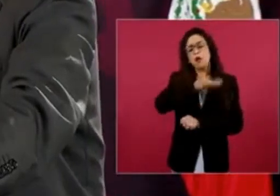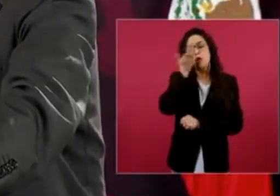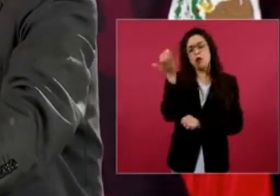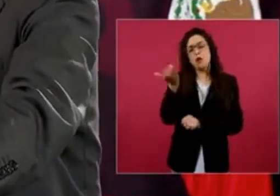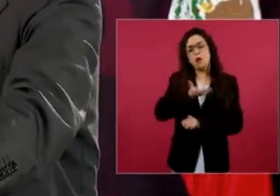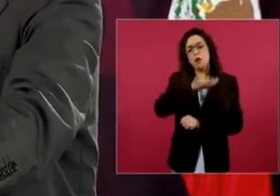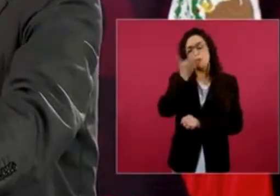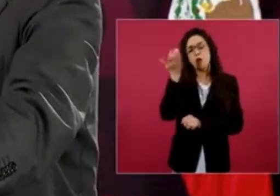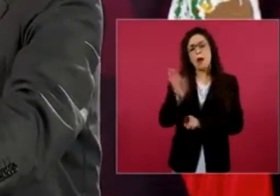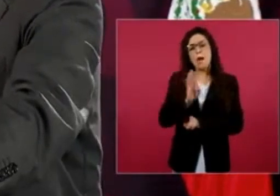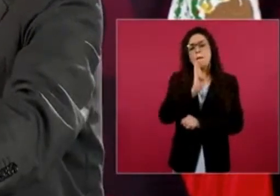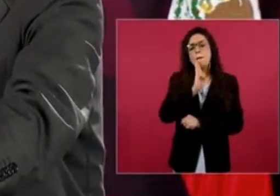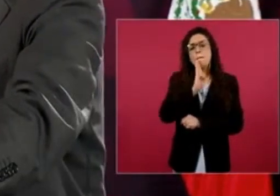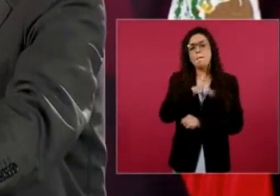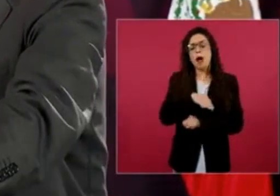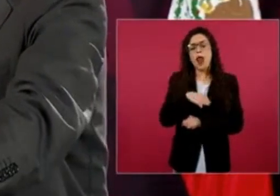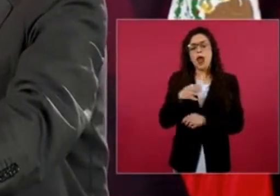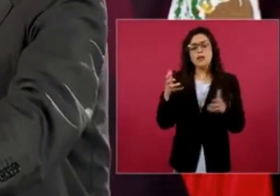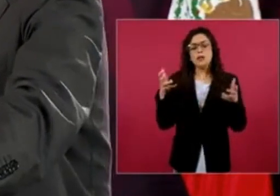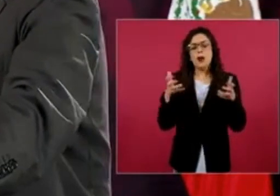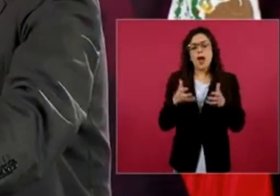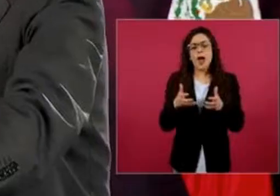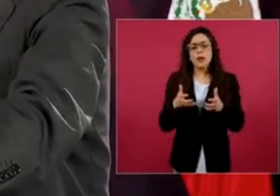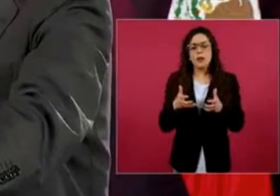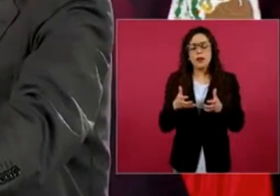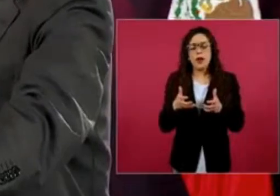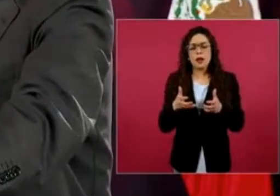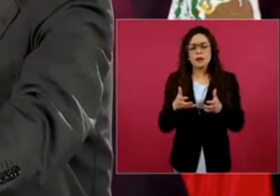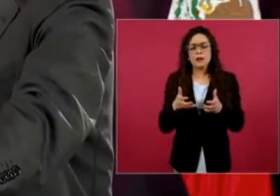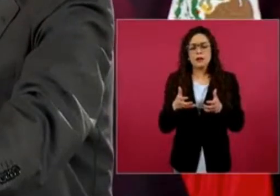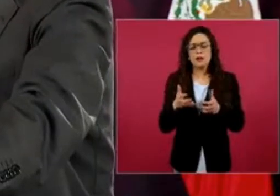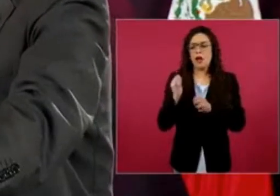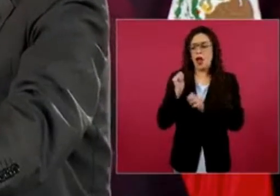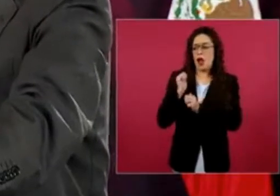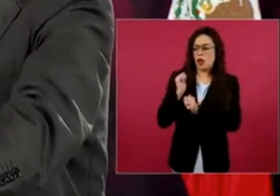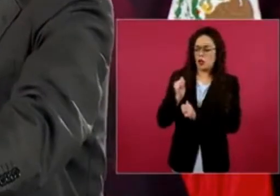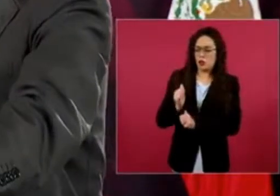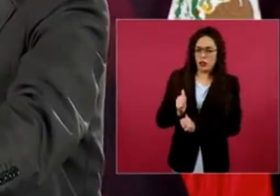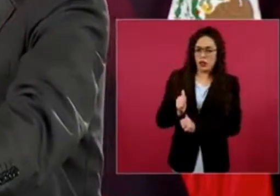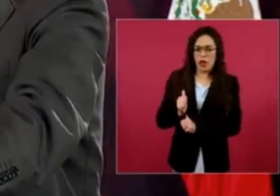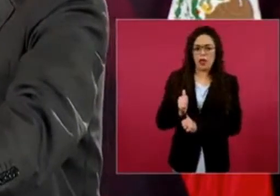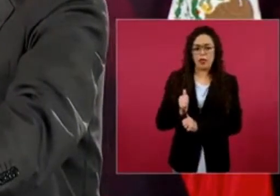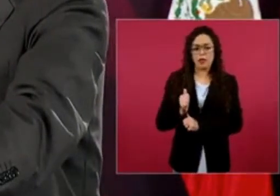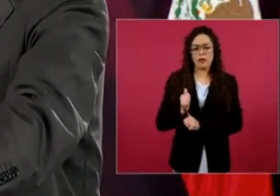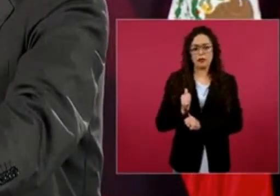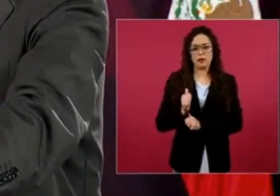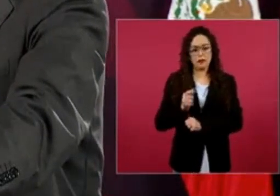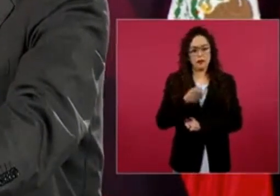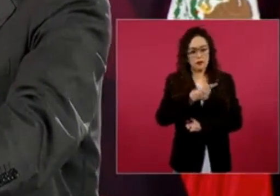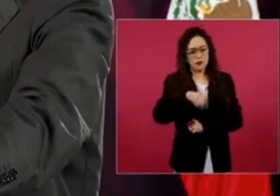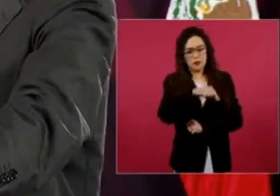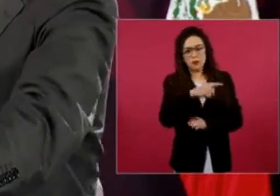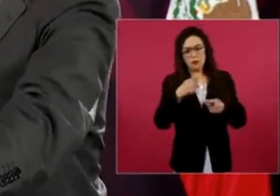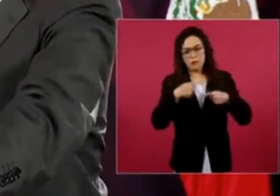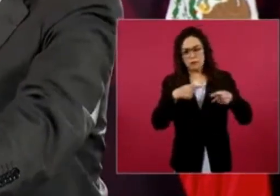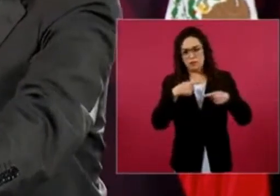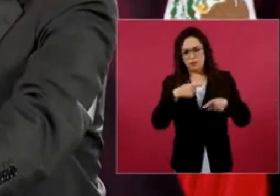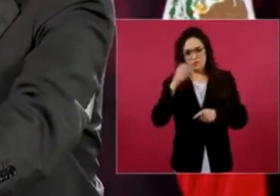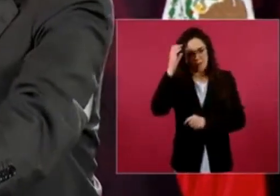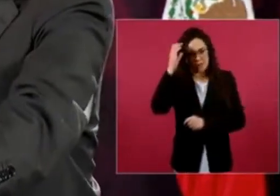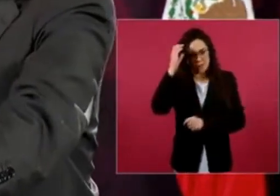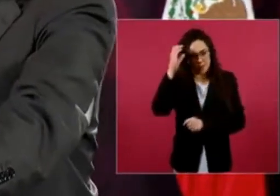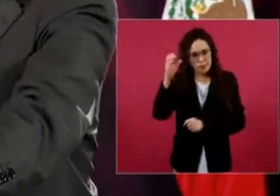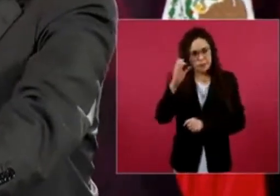asociación delictuosa entre autoridades y delincuencia. Bueno, lo que